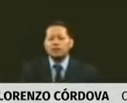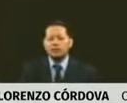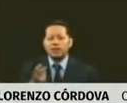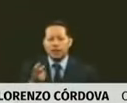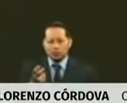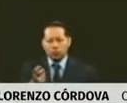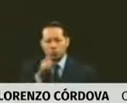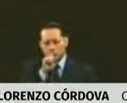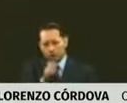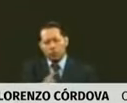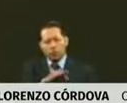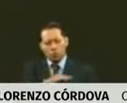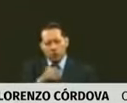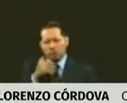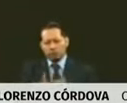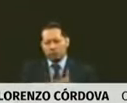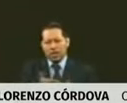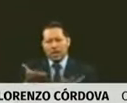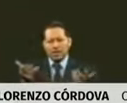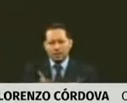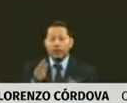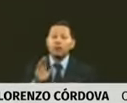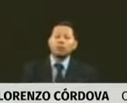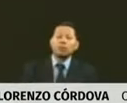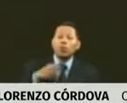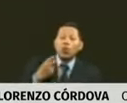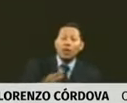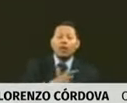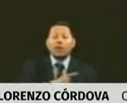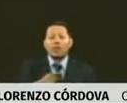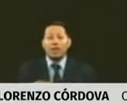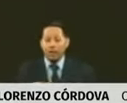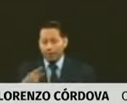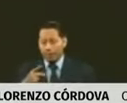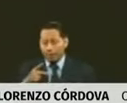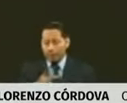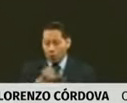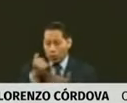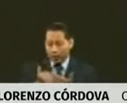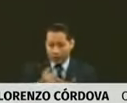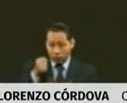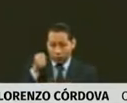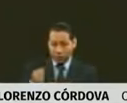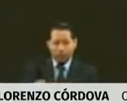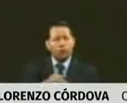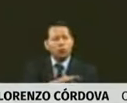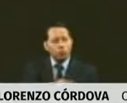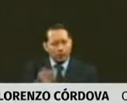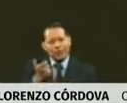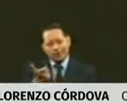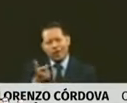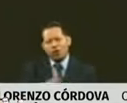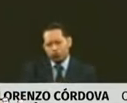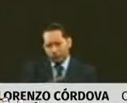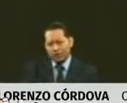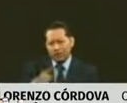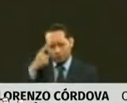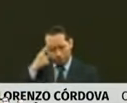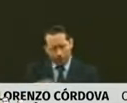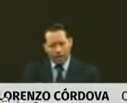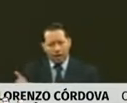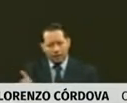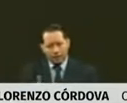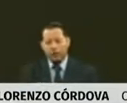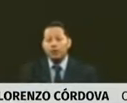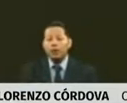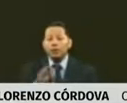de esta naturaleza puedan realizarse y, por lo tanto, debe incluir en su proyecto de presupuesto los recursos necesarios para llevarlos a cabo.